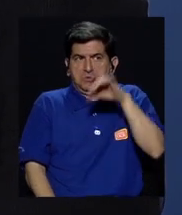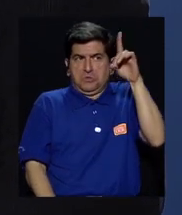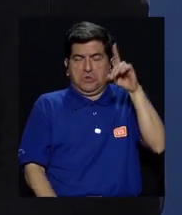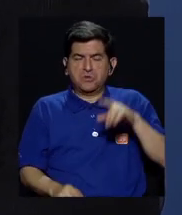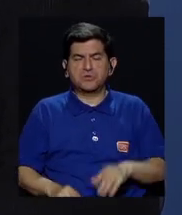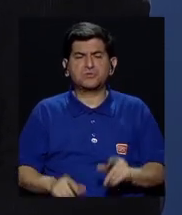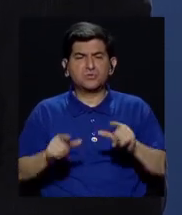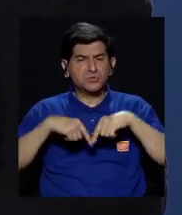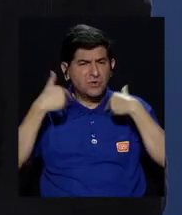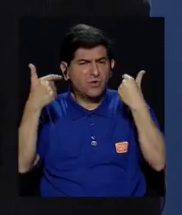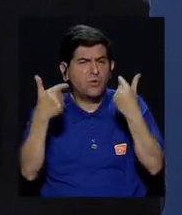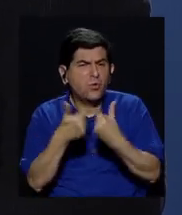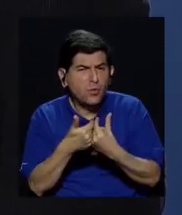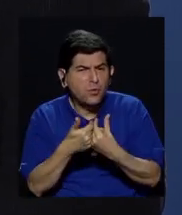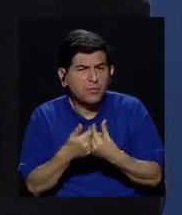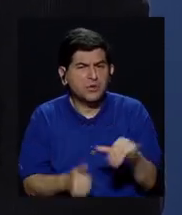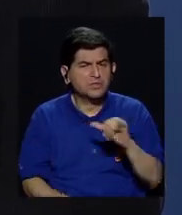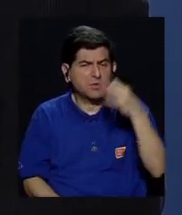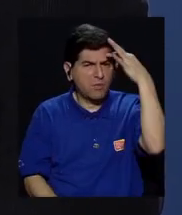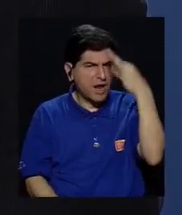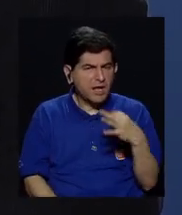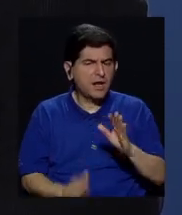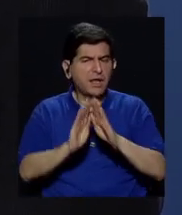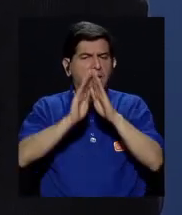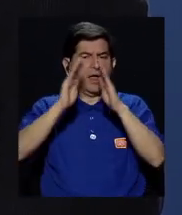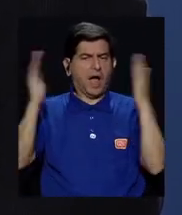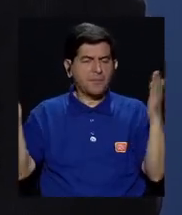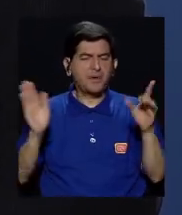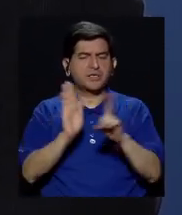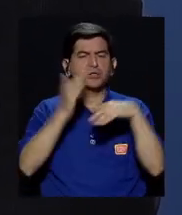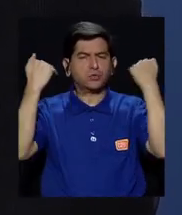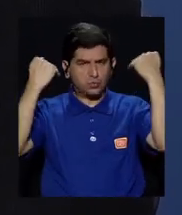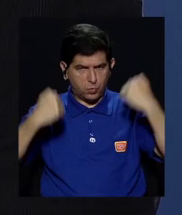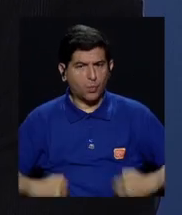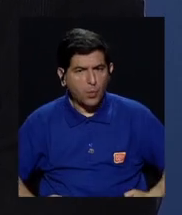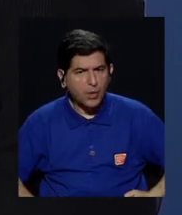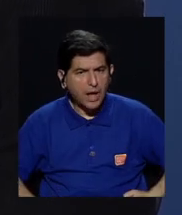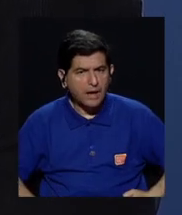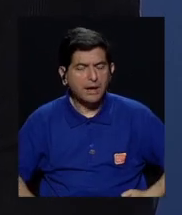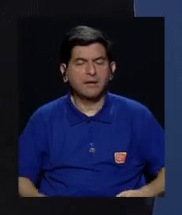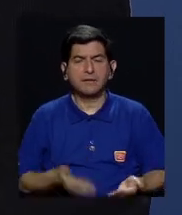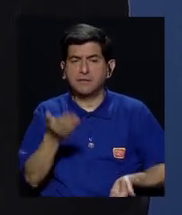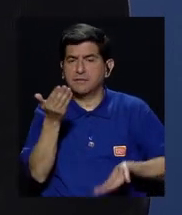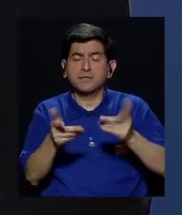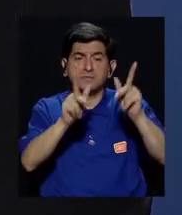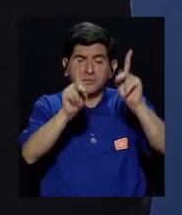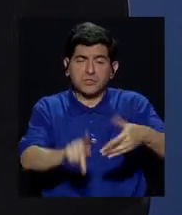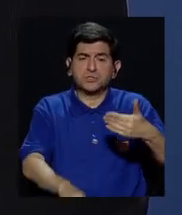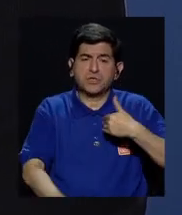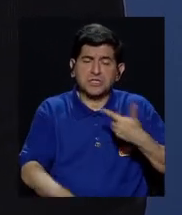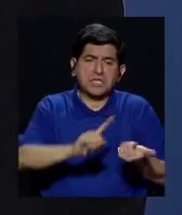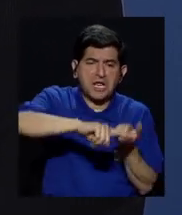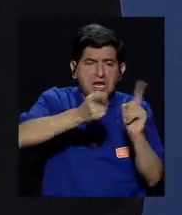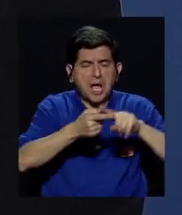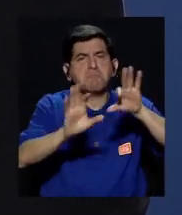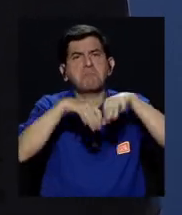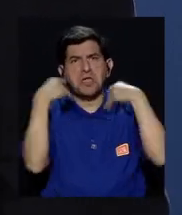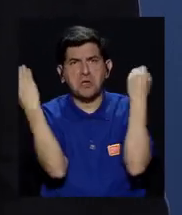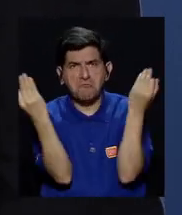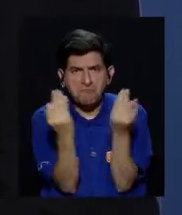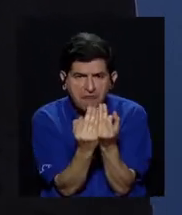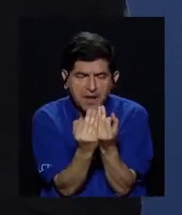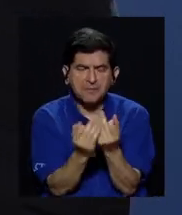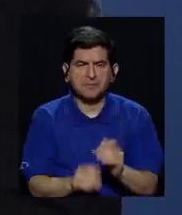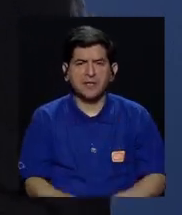son fuerzas que creen también en una apertura en derechos humanos y gente que tiene amigos familiares